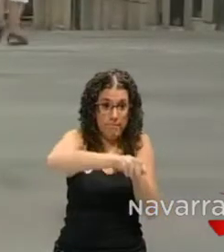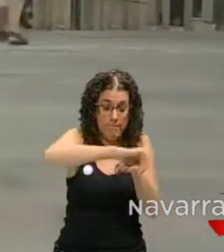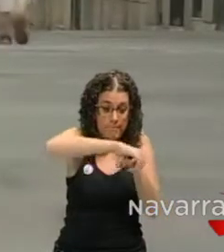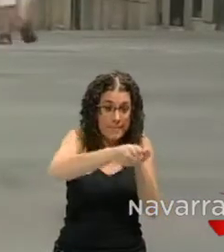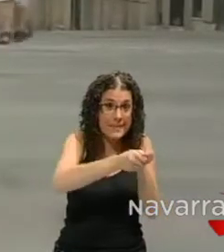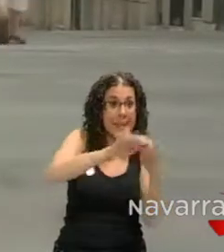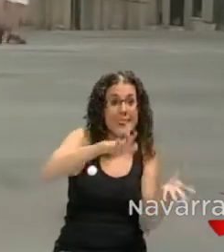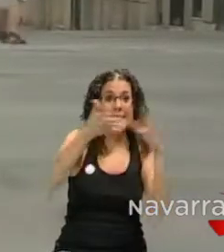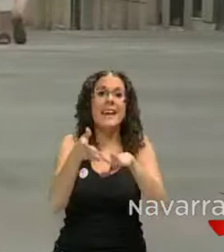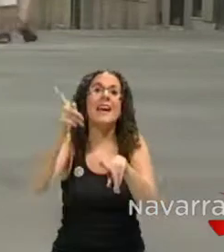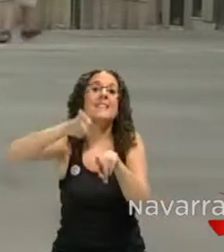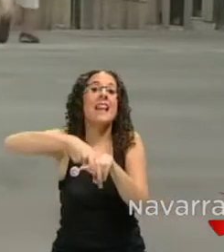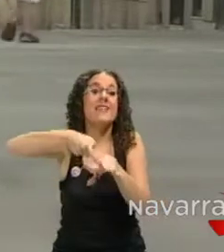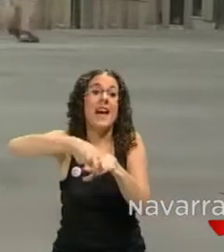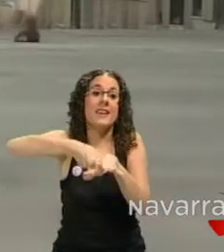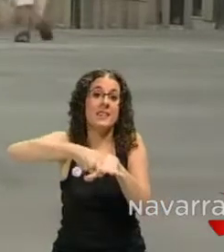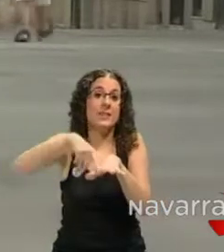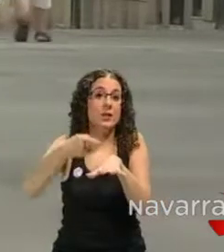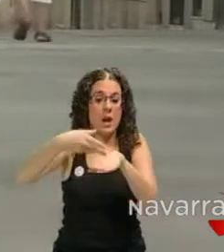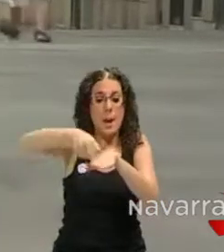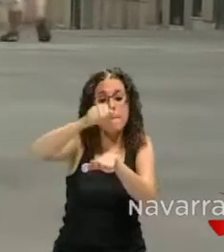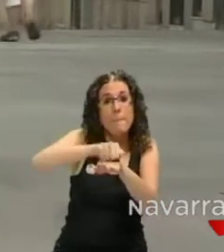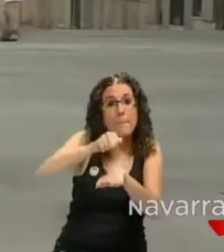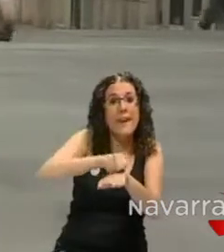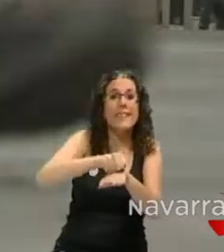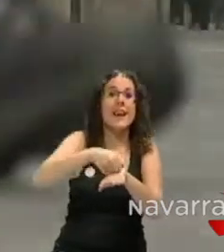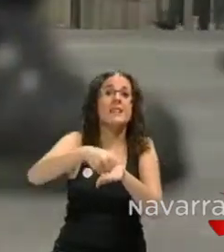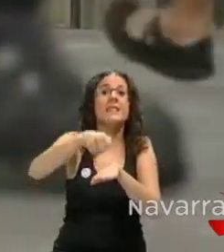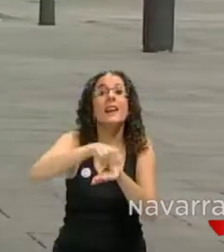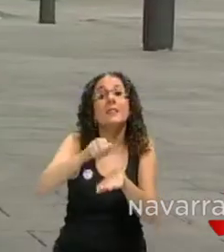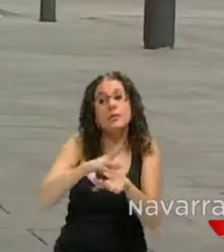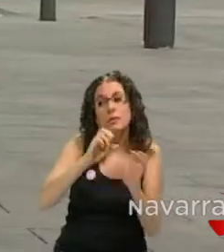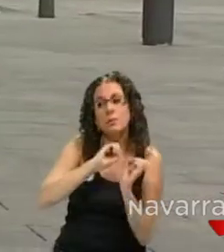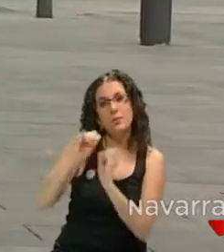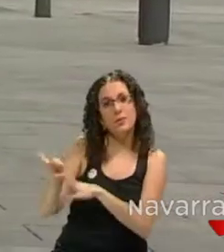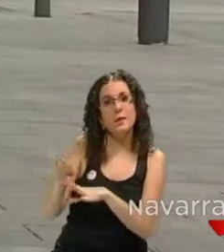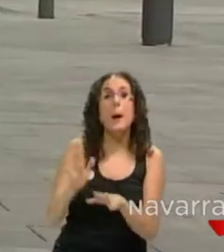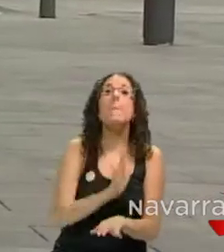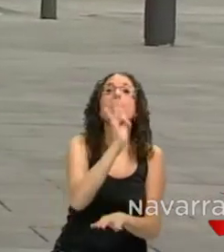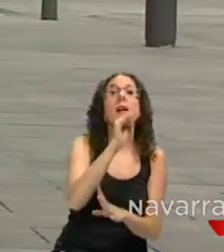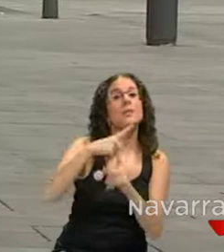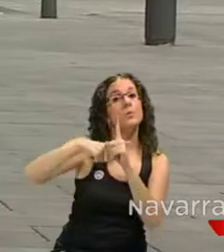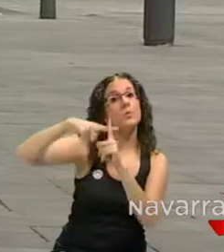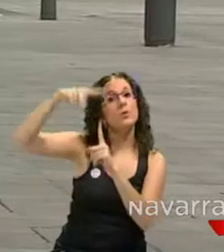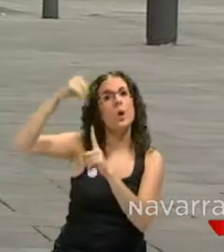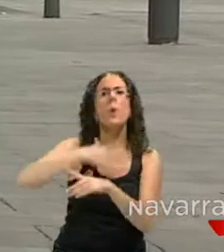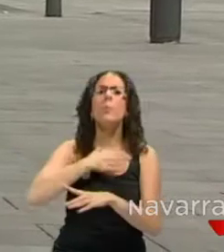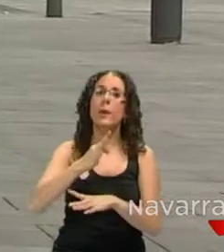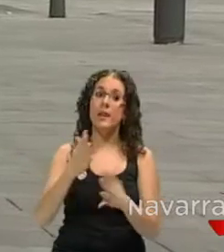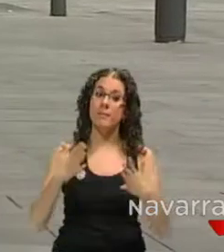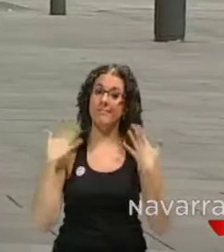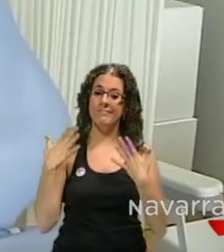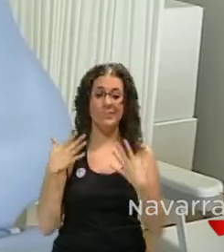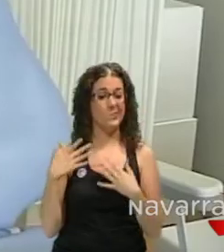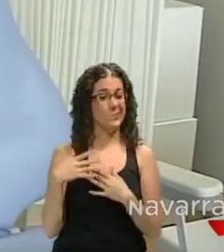abiertas, prescindimos de medias y calcetines y todo ello sumado a las altas temperaturas quizás nos traiga una desagradable sorpresa. Con